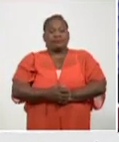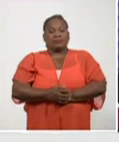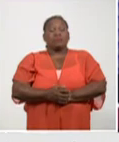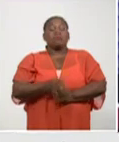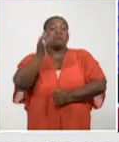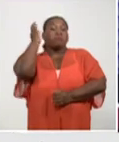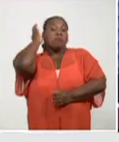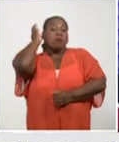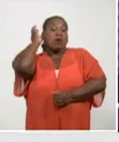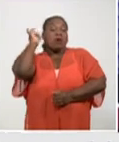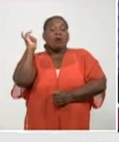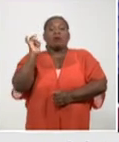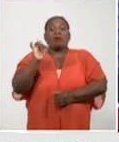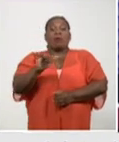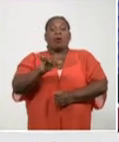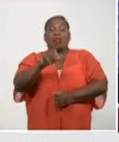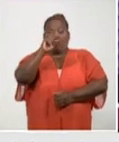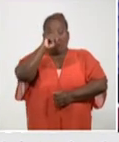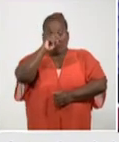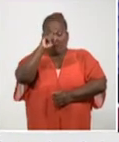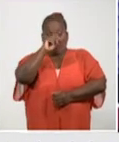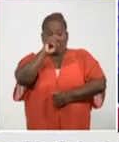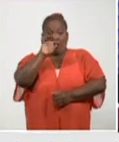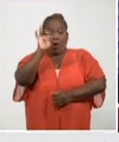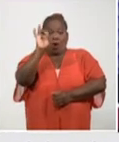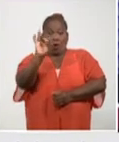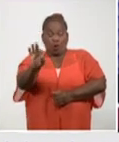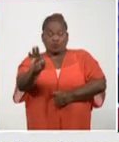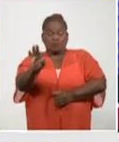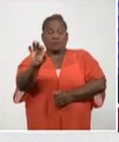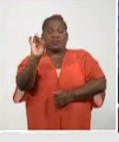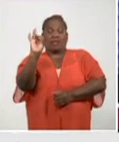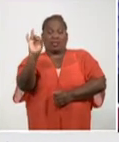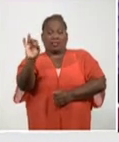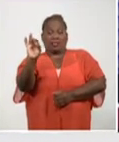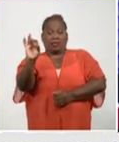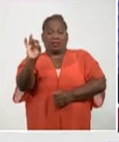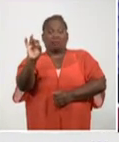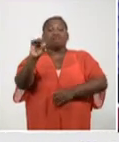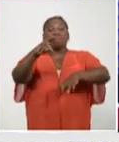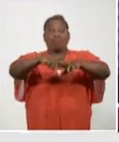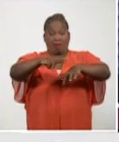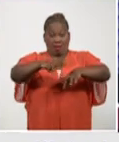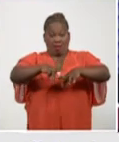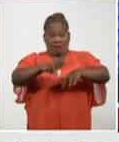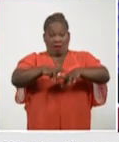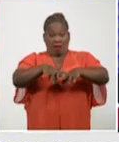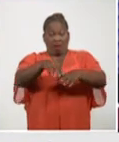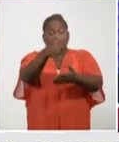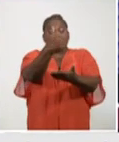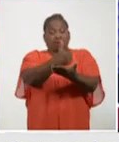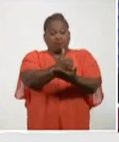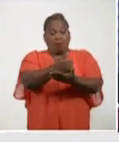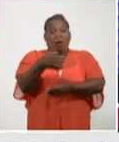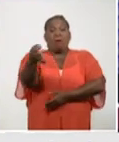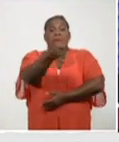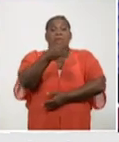sexo femenino de 87 años de edad, en este caso de La Habana, del municipio